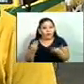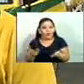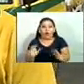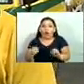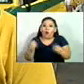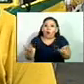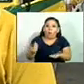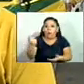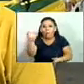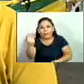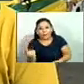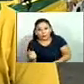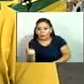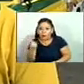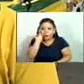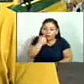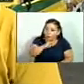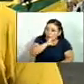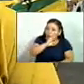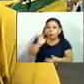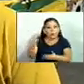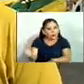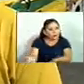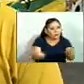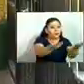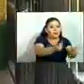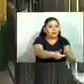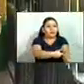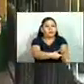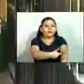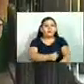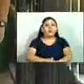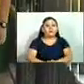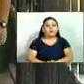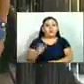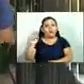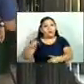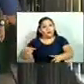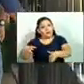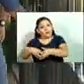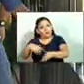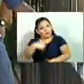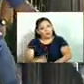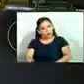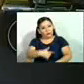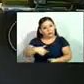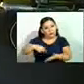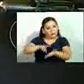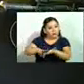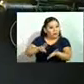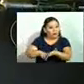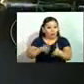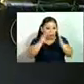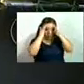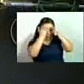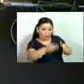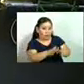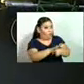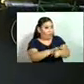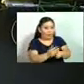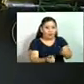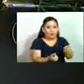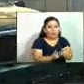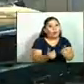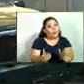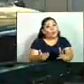trasladar a su paciente a los centros hospitalarios. Los comandos de salvamentos no atienden casos de COVID. Sin